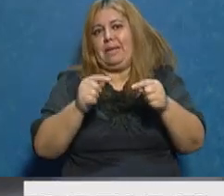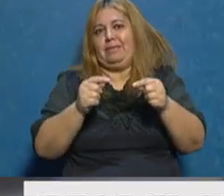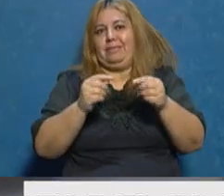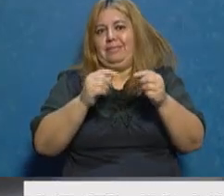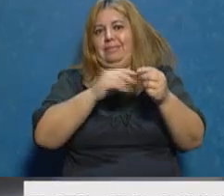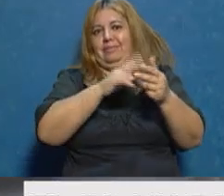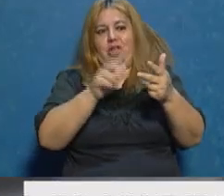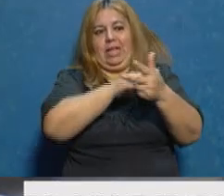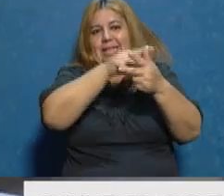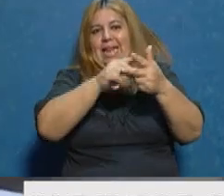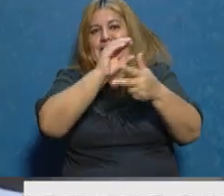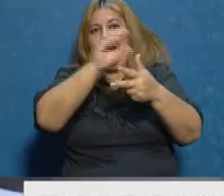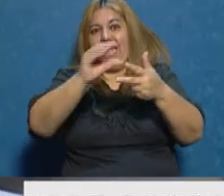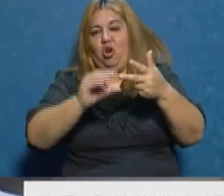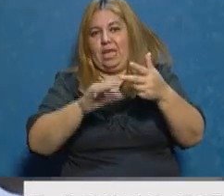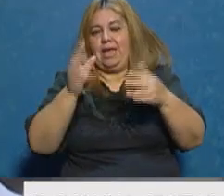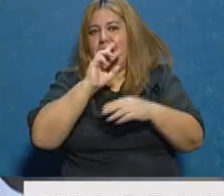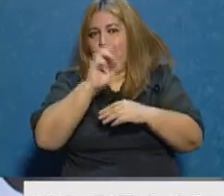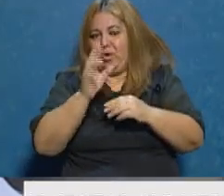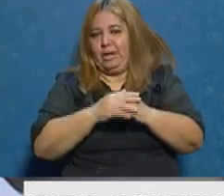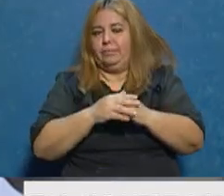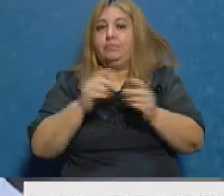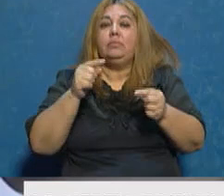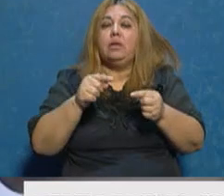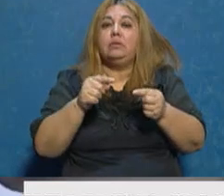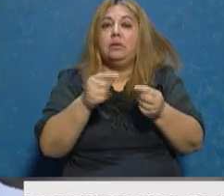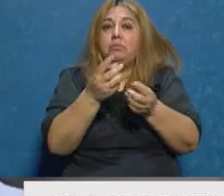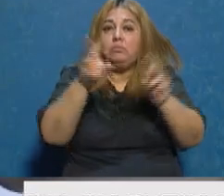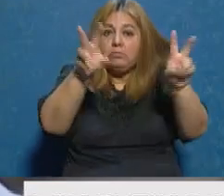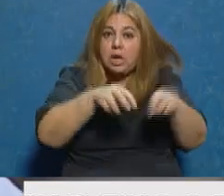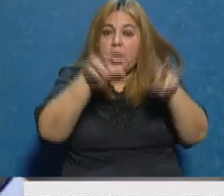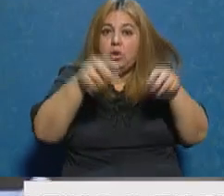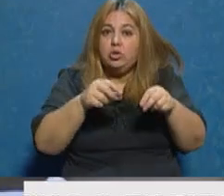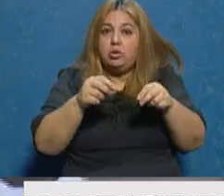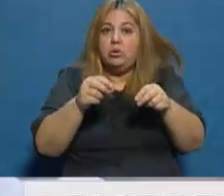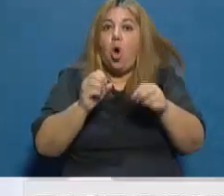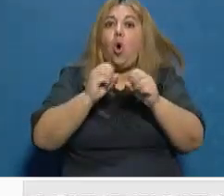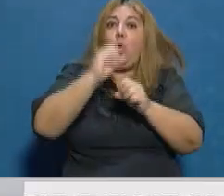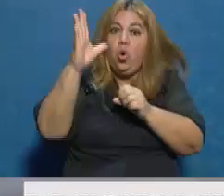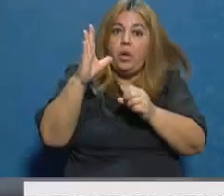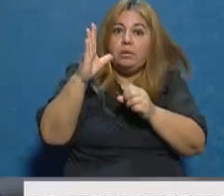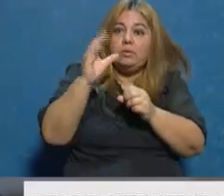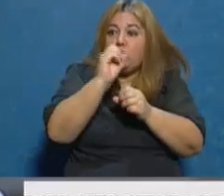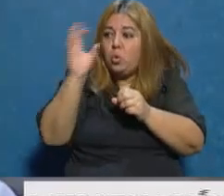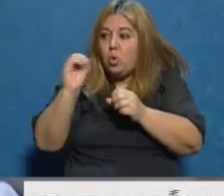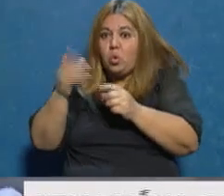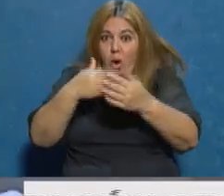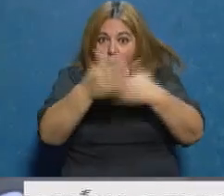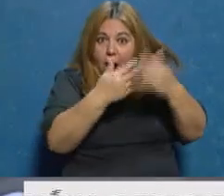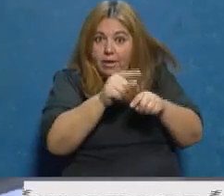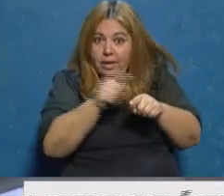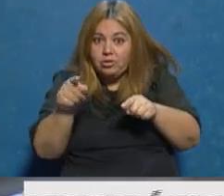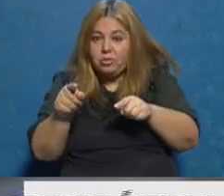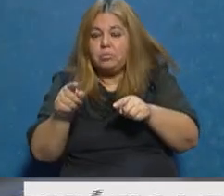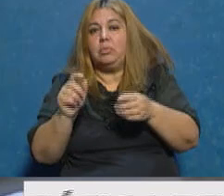ese dinero se le diera a los clubes participantes. Se depositó en las cuentas